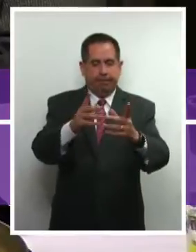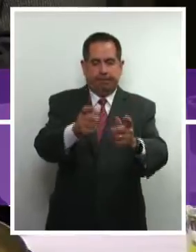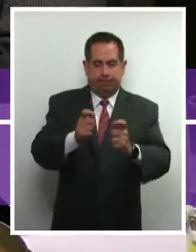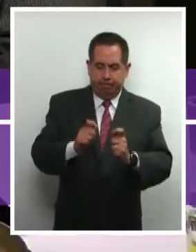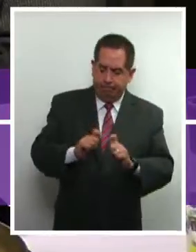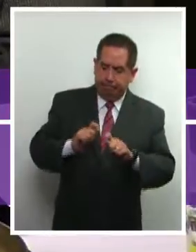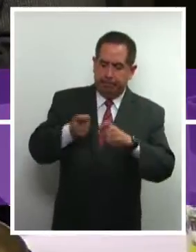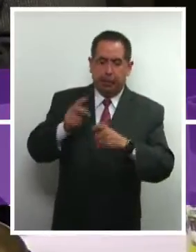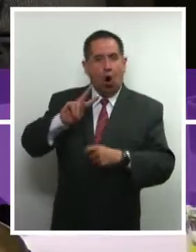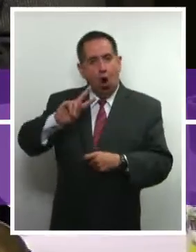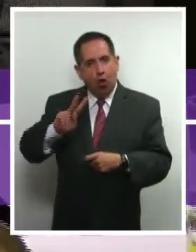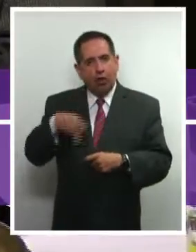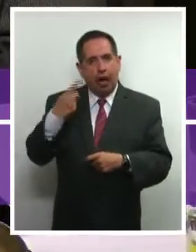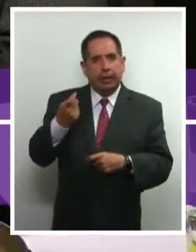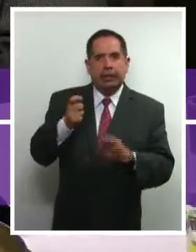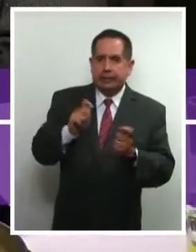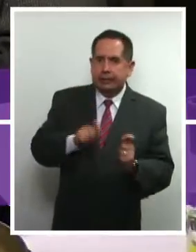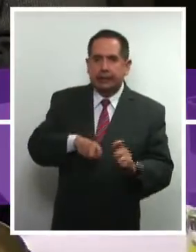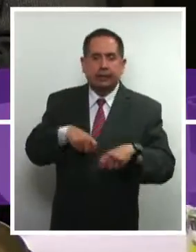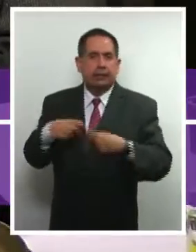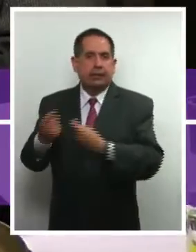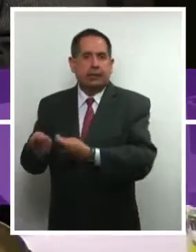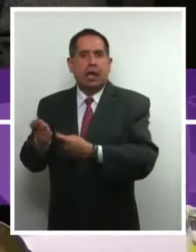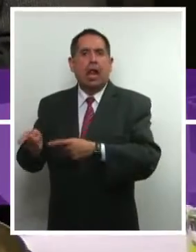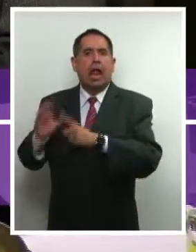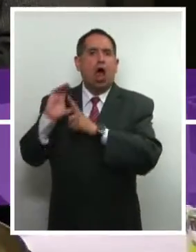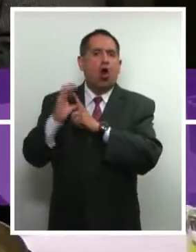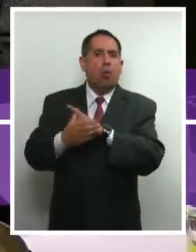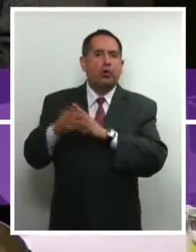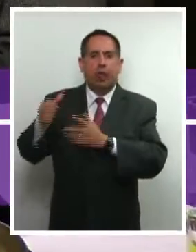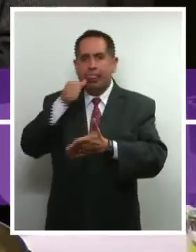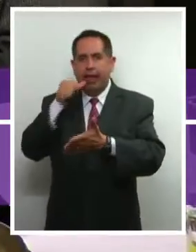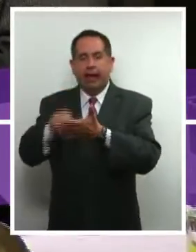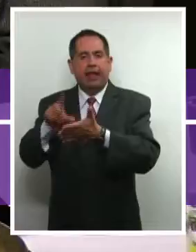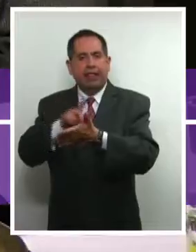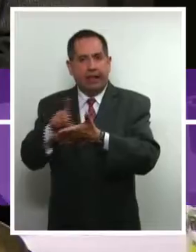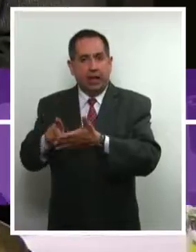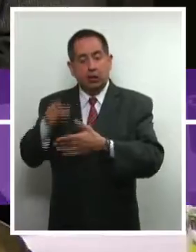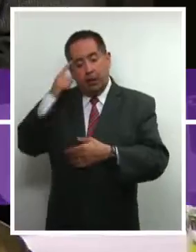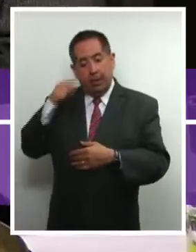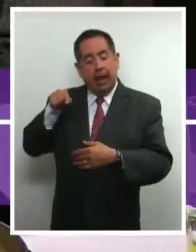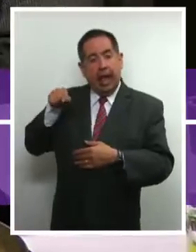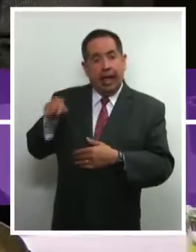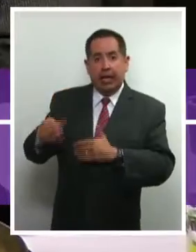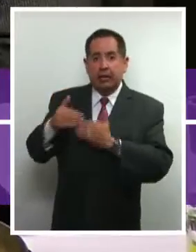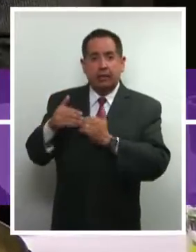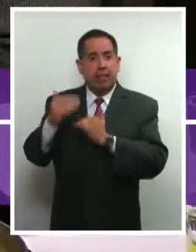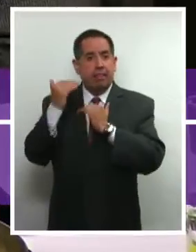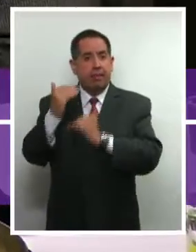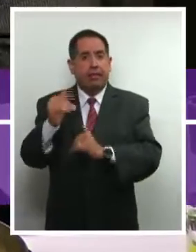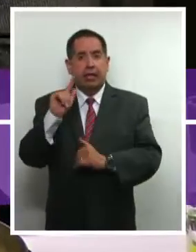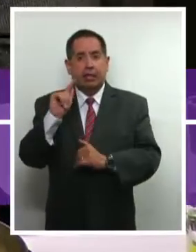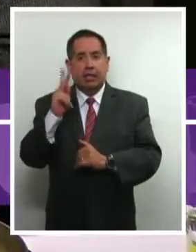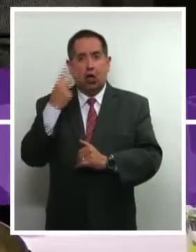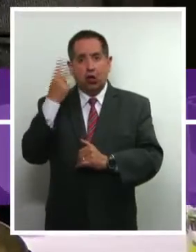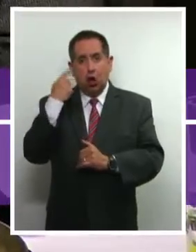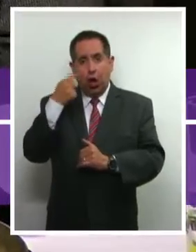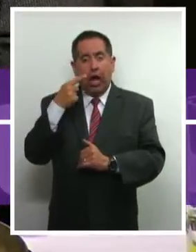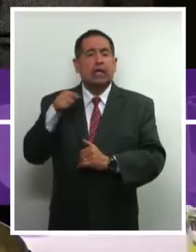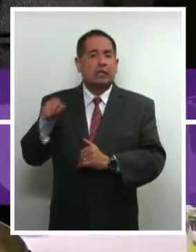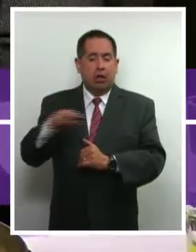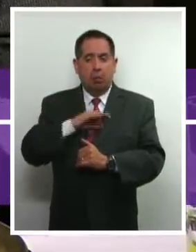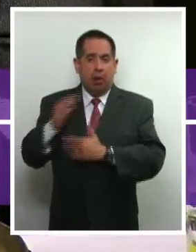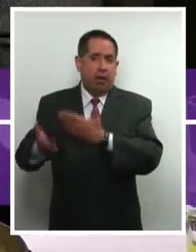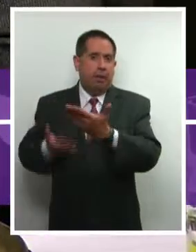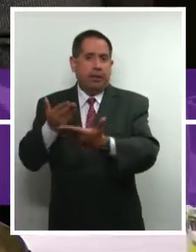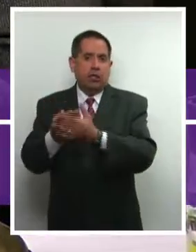el apartado de referencia a la Comisión de Carta de Derechos para que en un término no mayor de 72 horas